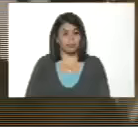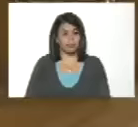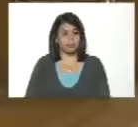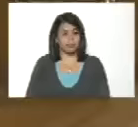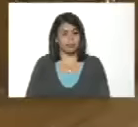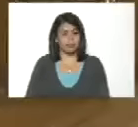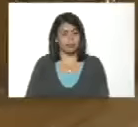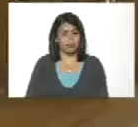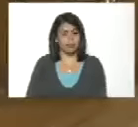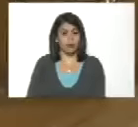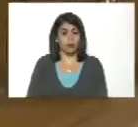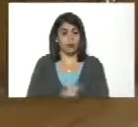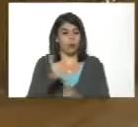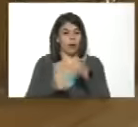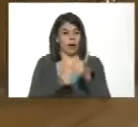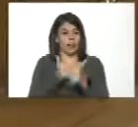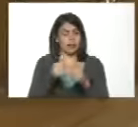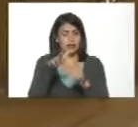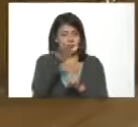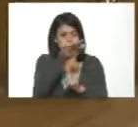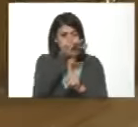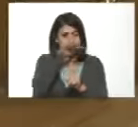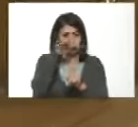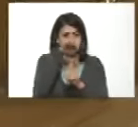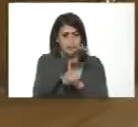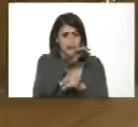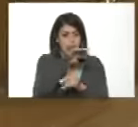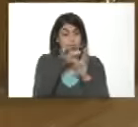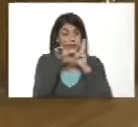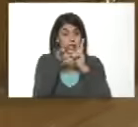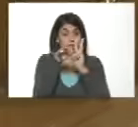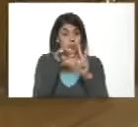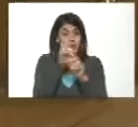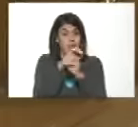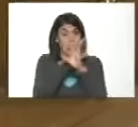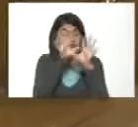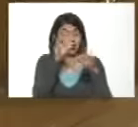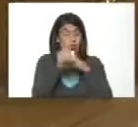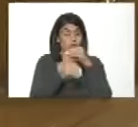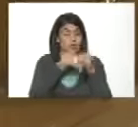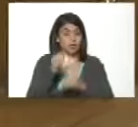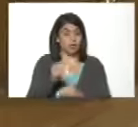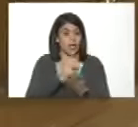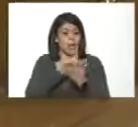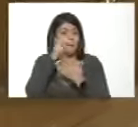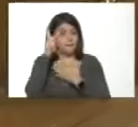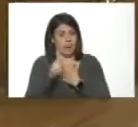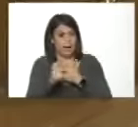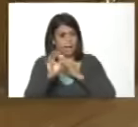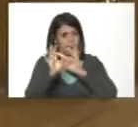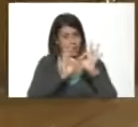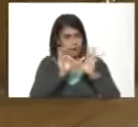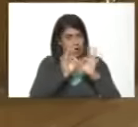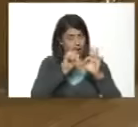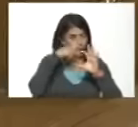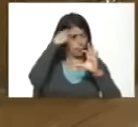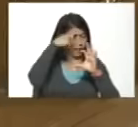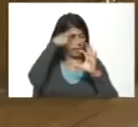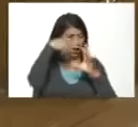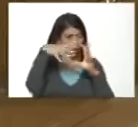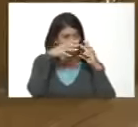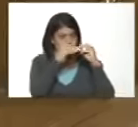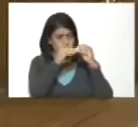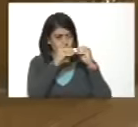¿Cuál manipulación hubo? Se ve claramente lo que hacen. No hay montaje de ningún tipo. Eso habla de la complicidad